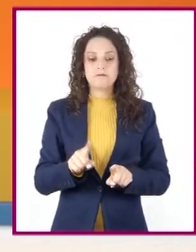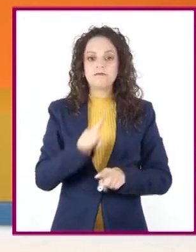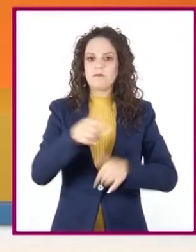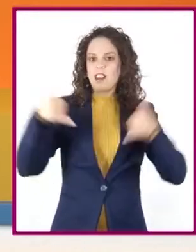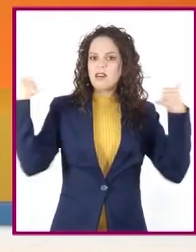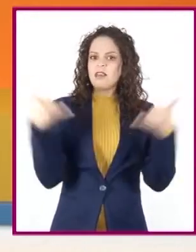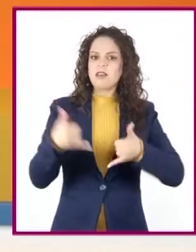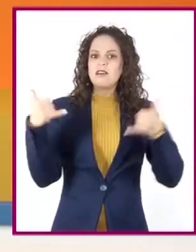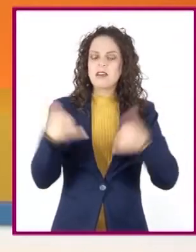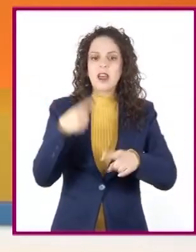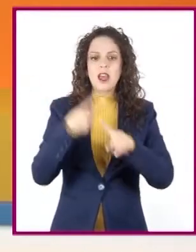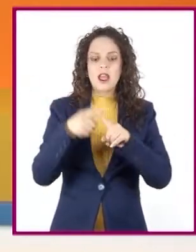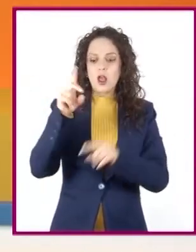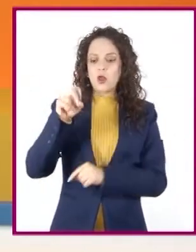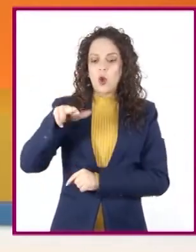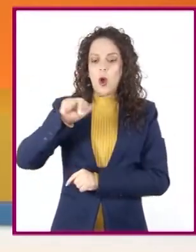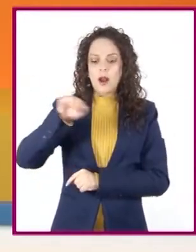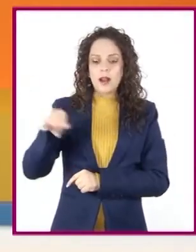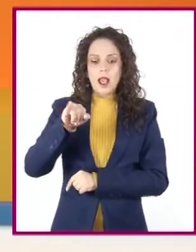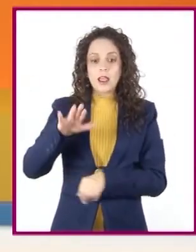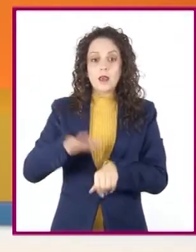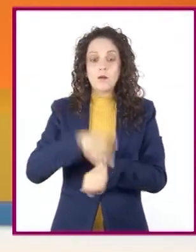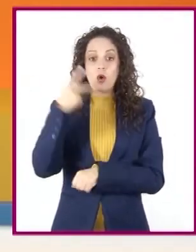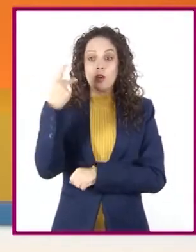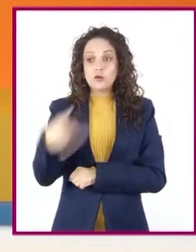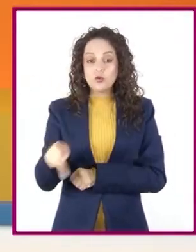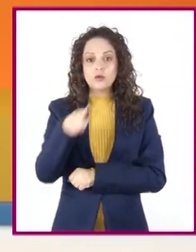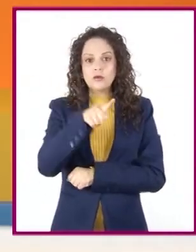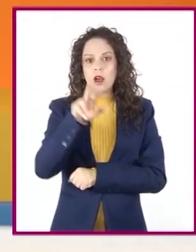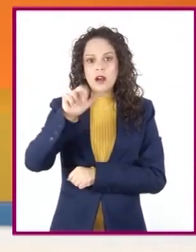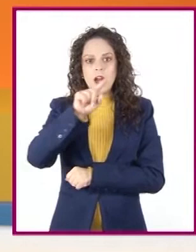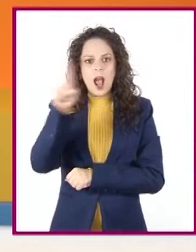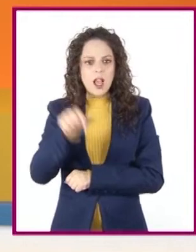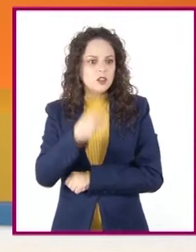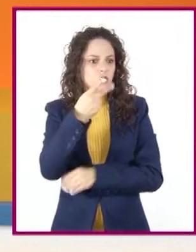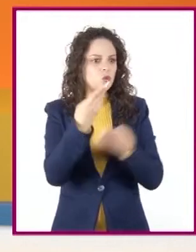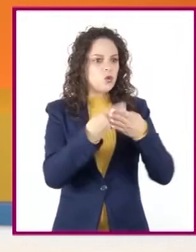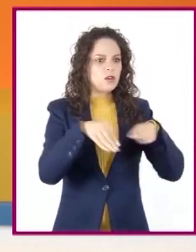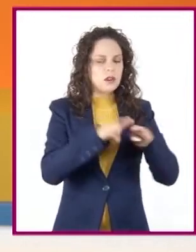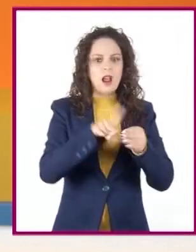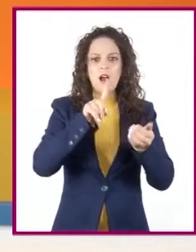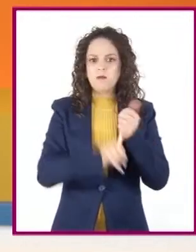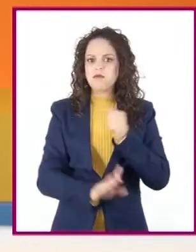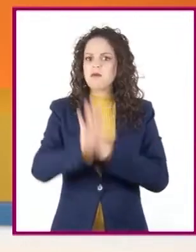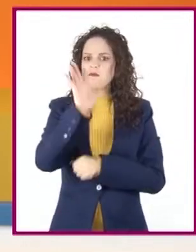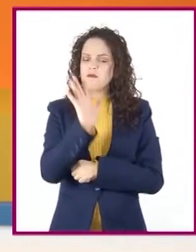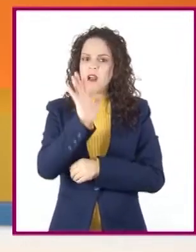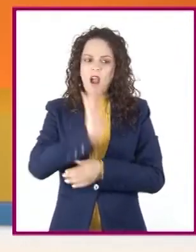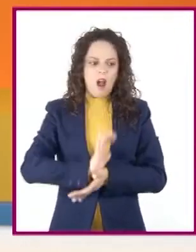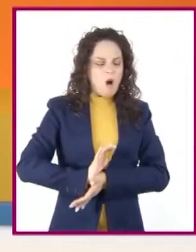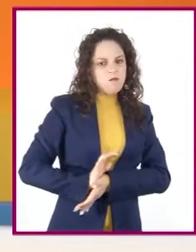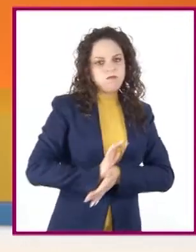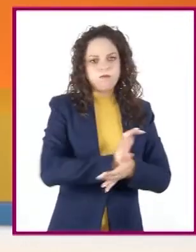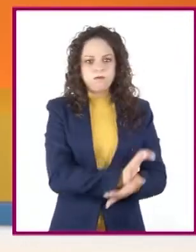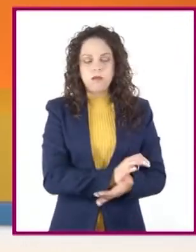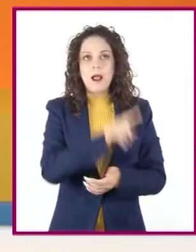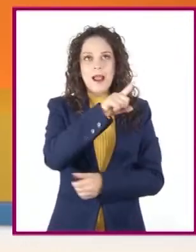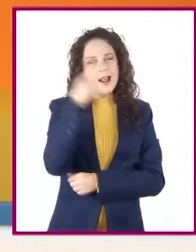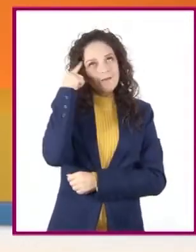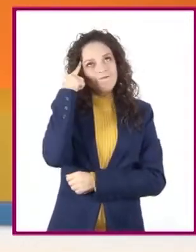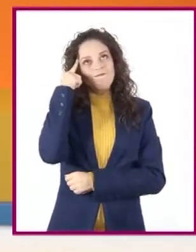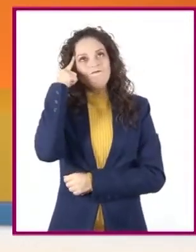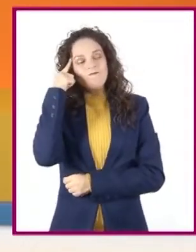su cautiverio por saber que su casa y su raza se hallaban humilladas con ello, decidió que debería intentarse algo,